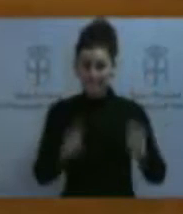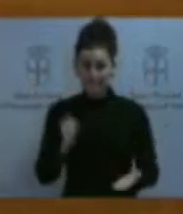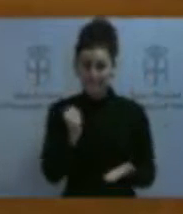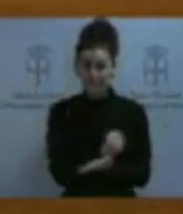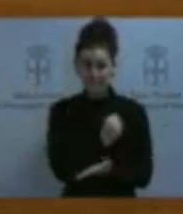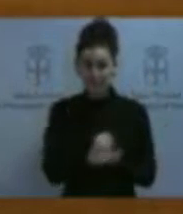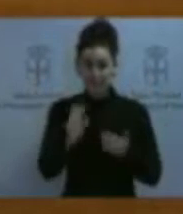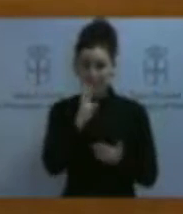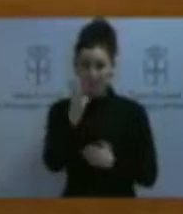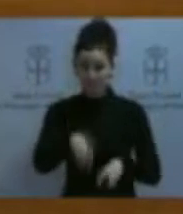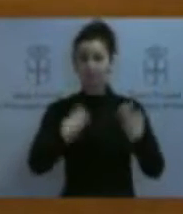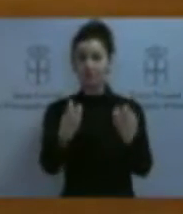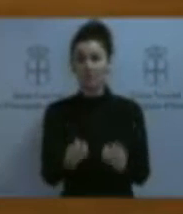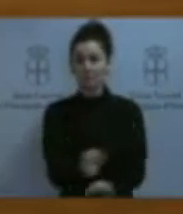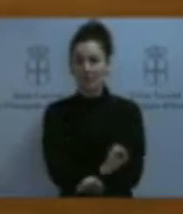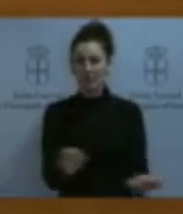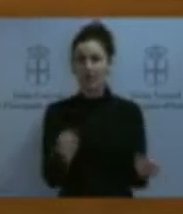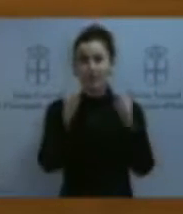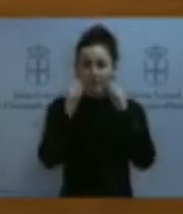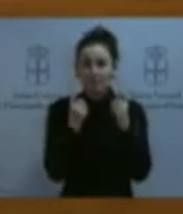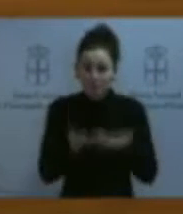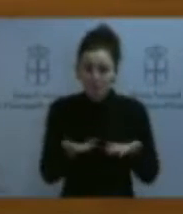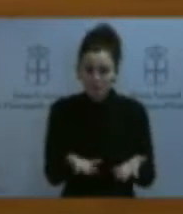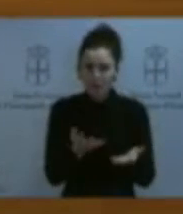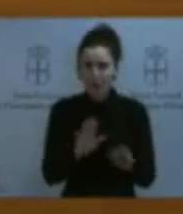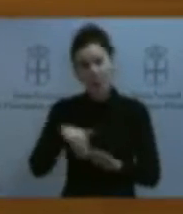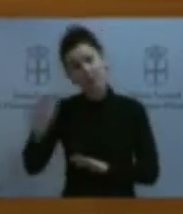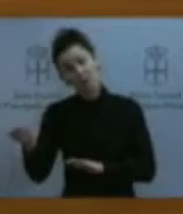esfuerzo y que lo está buscando fuera, ¿no? La ley supone avances, yo no lo voy a negar,